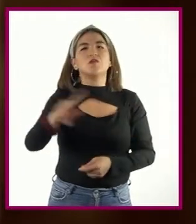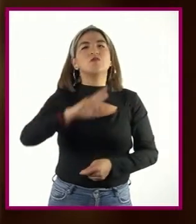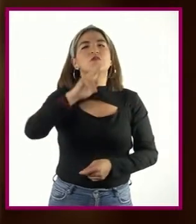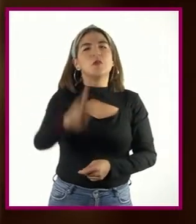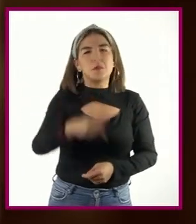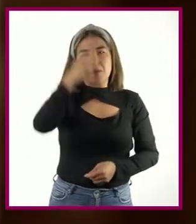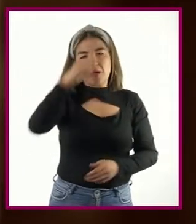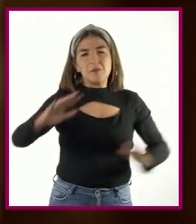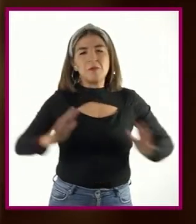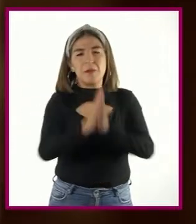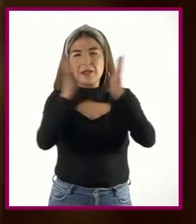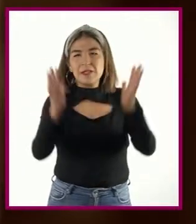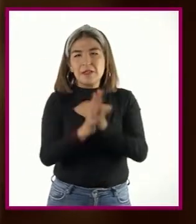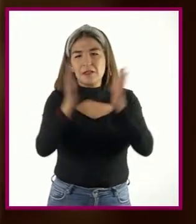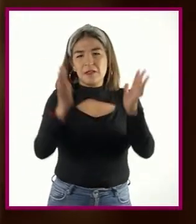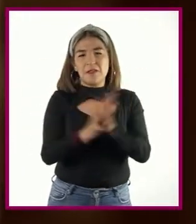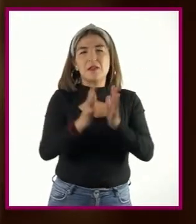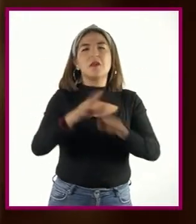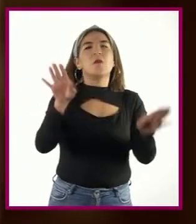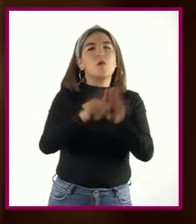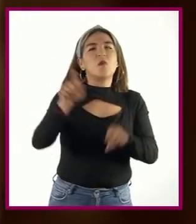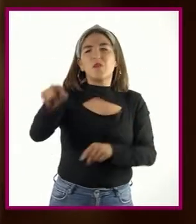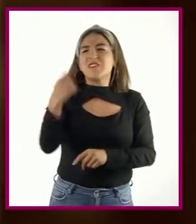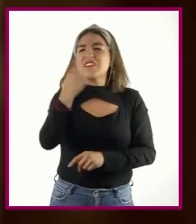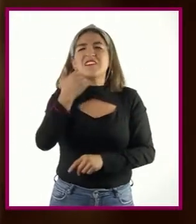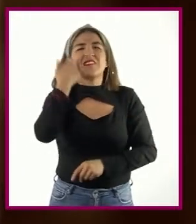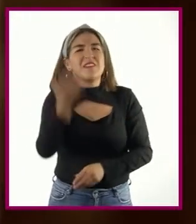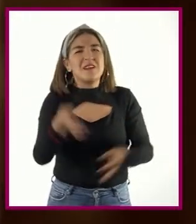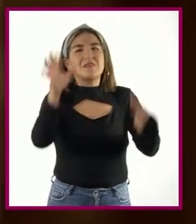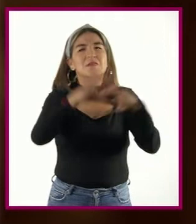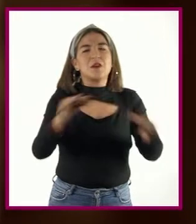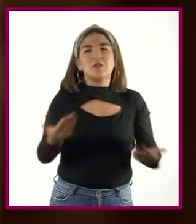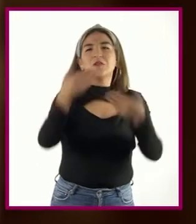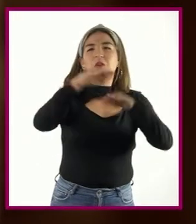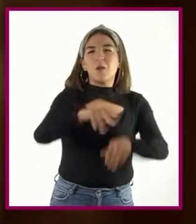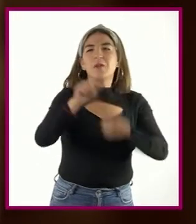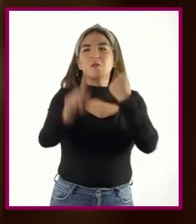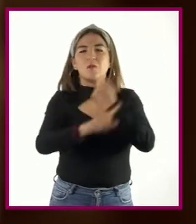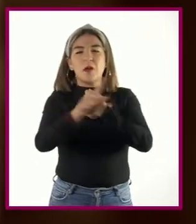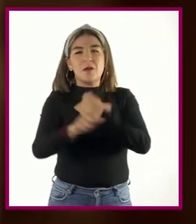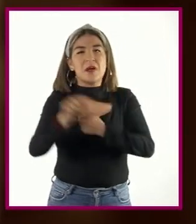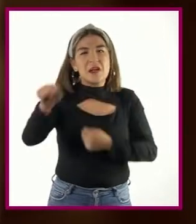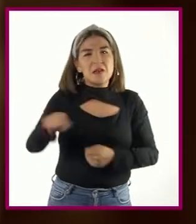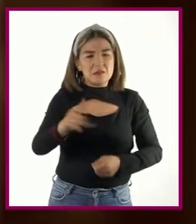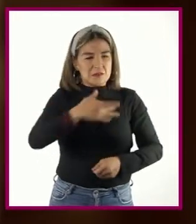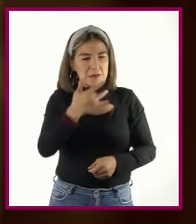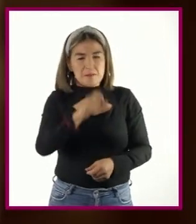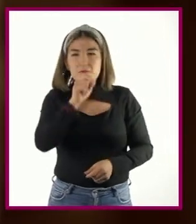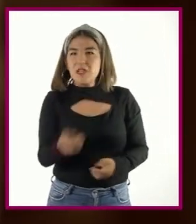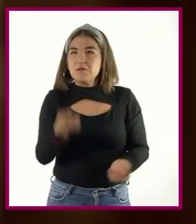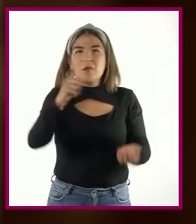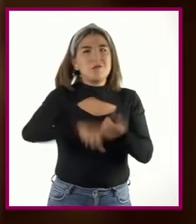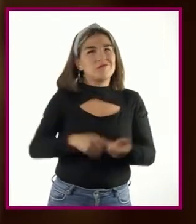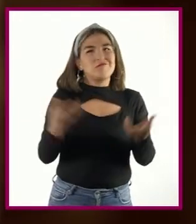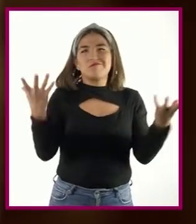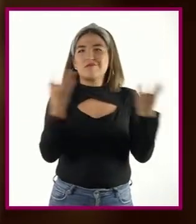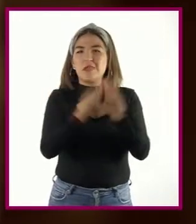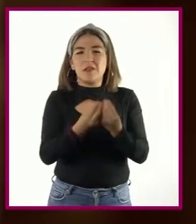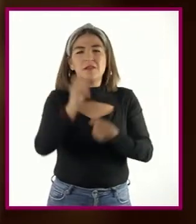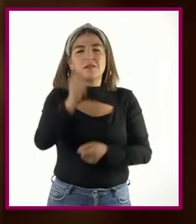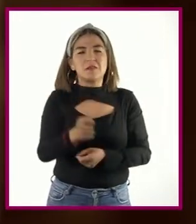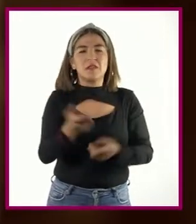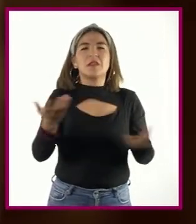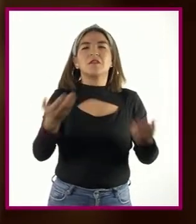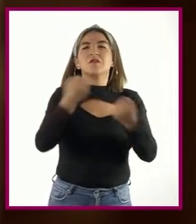o participación, se les escuche en los asuntos en donde ellos están involucrados, es decir, en los